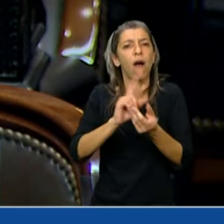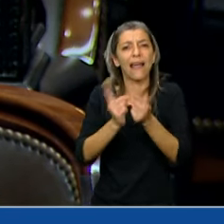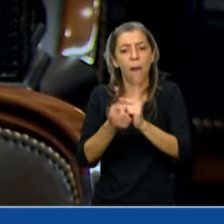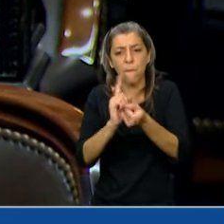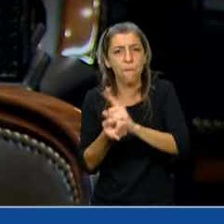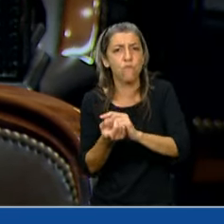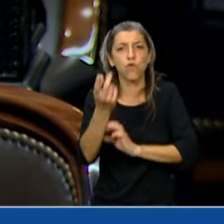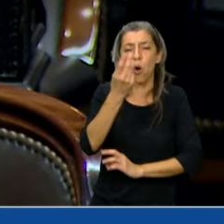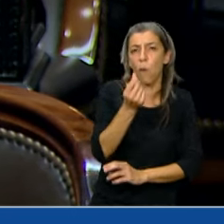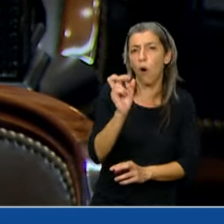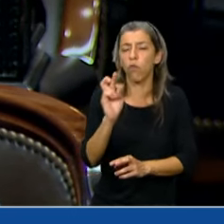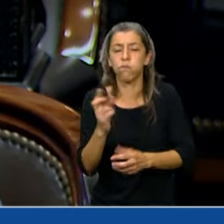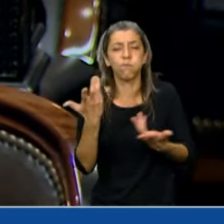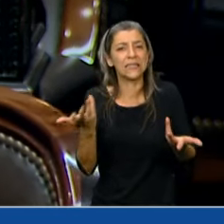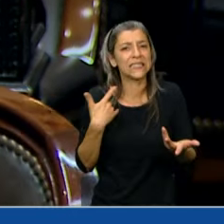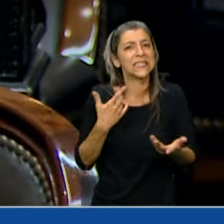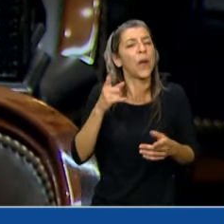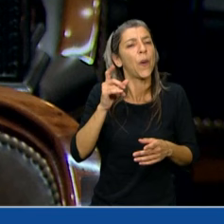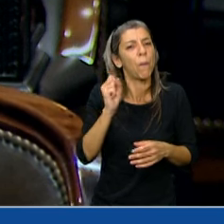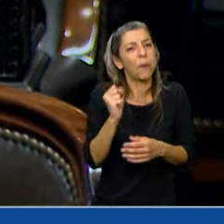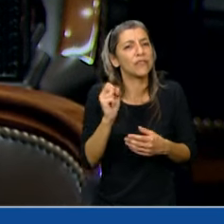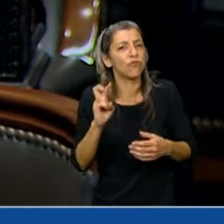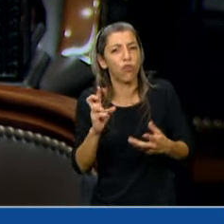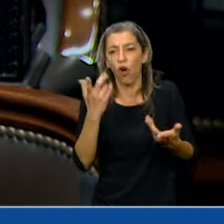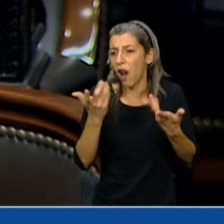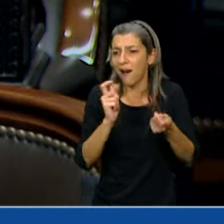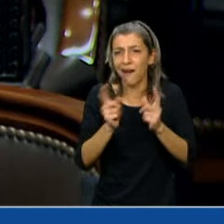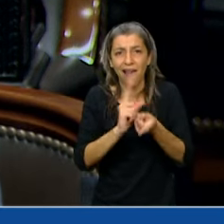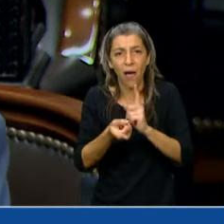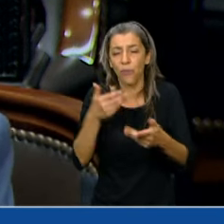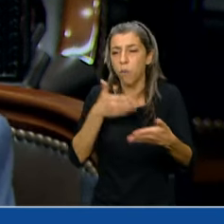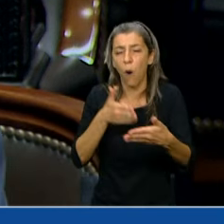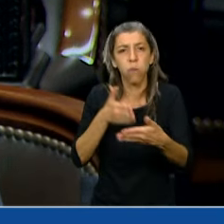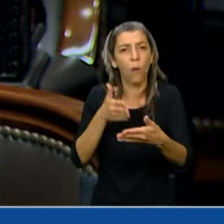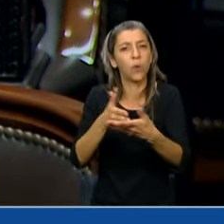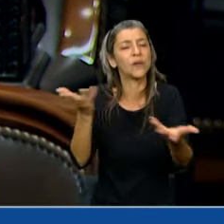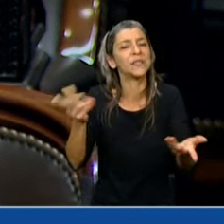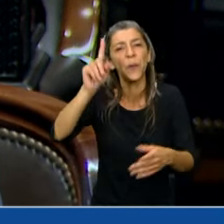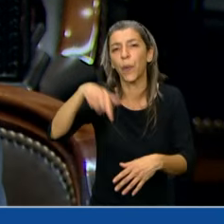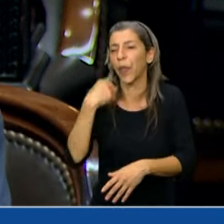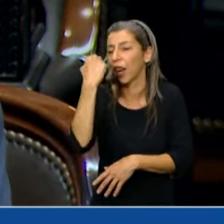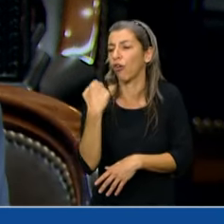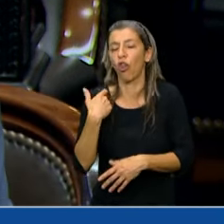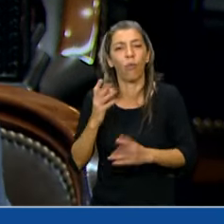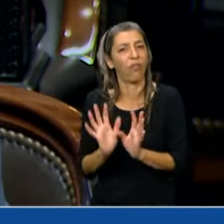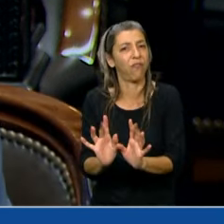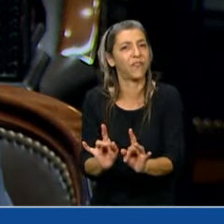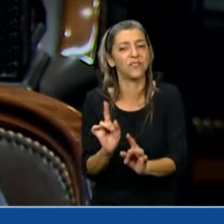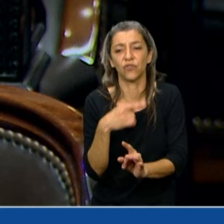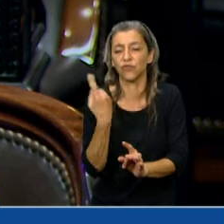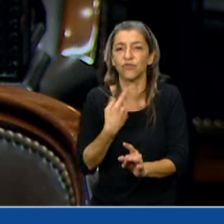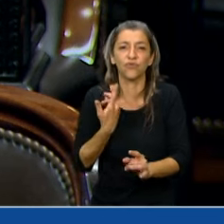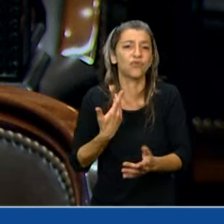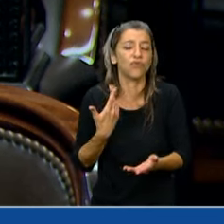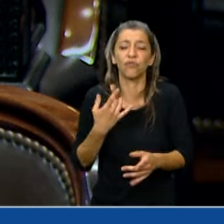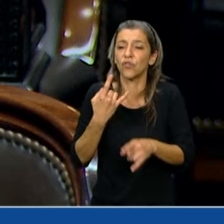exportación y a la explotación de cualquier economía de nuestro país seguimos planteando retenciones así como nos oponemos a